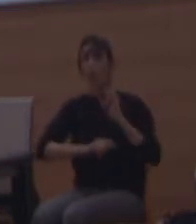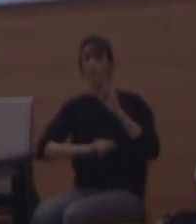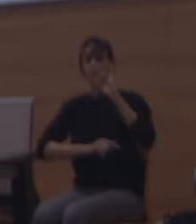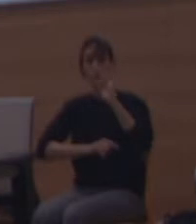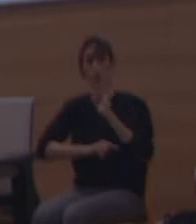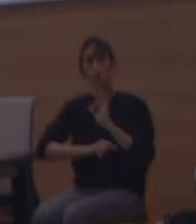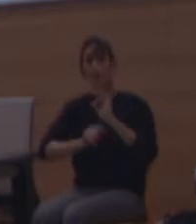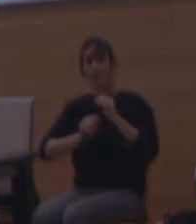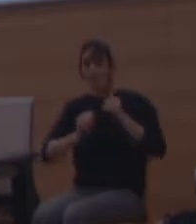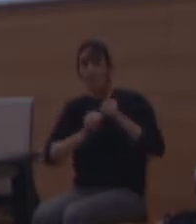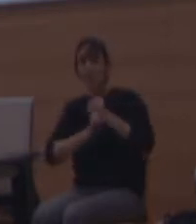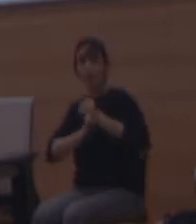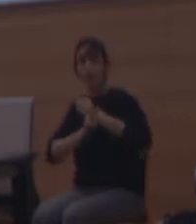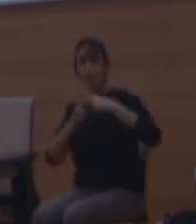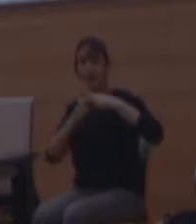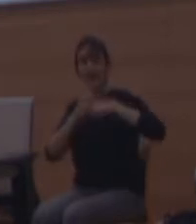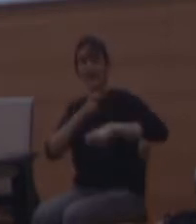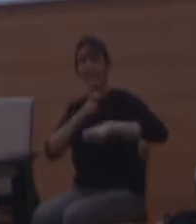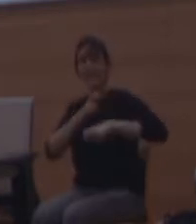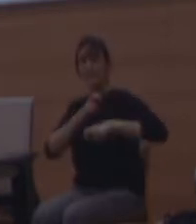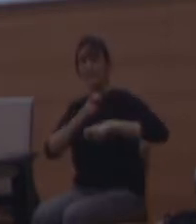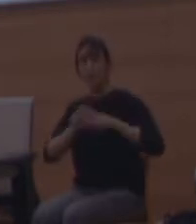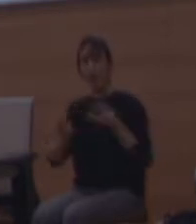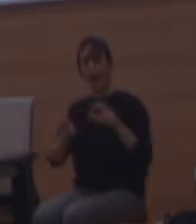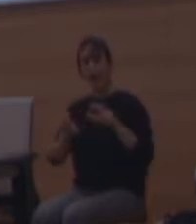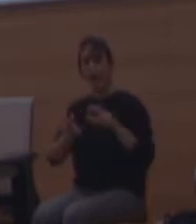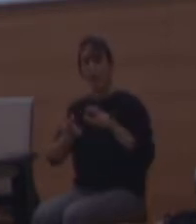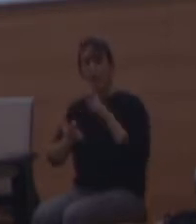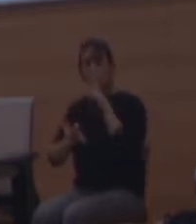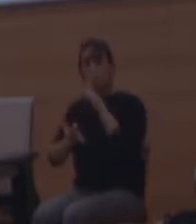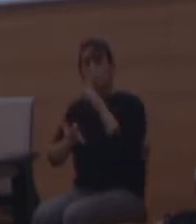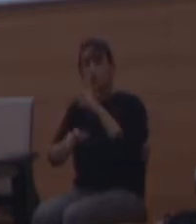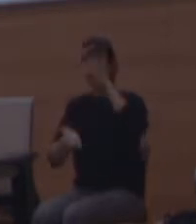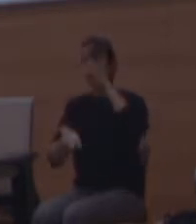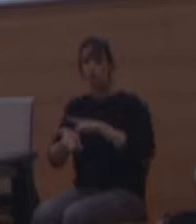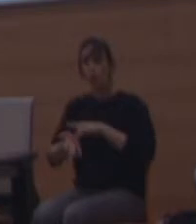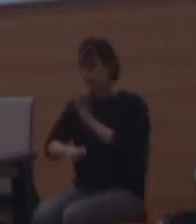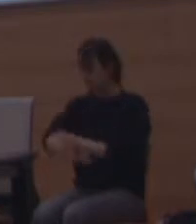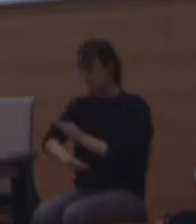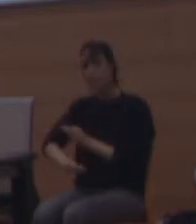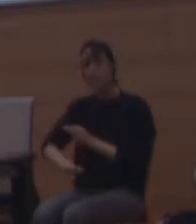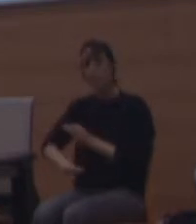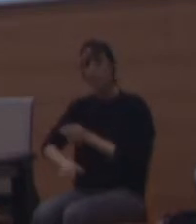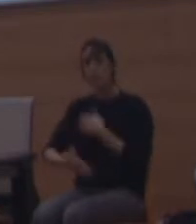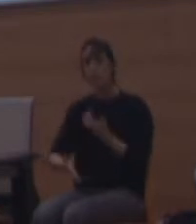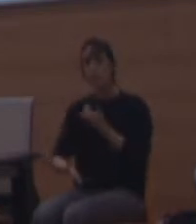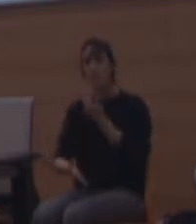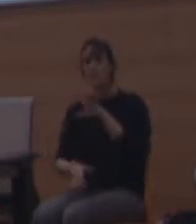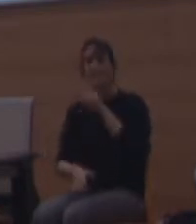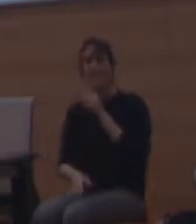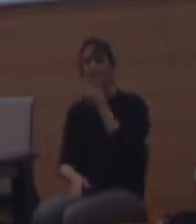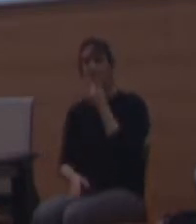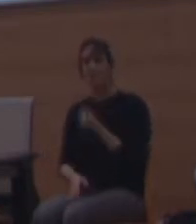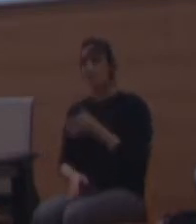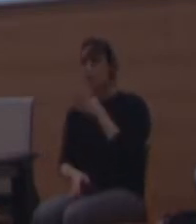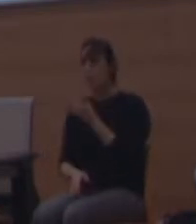lesión grave en otra extremidad en el plazo de 2 años. Y eso se entiende fácilmente porque cuando ha habido